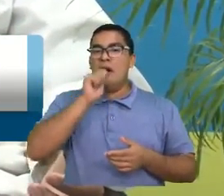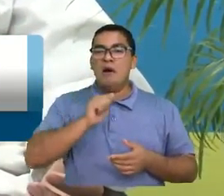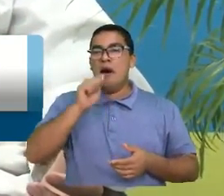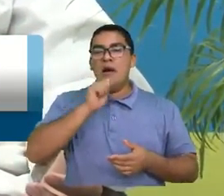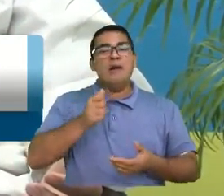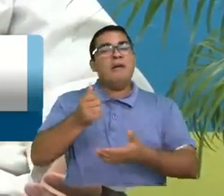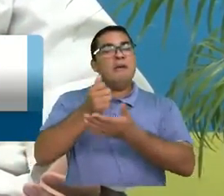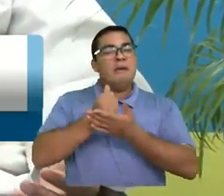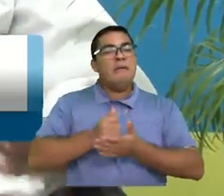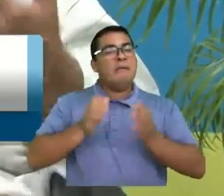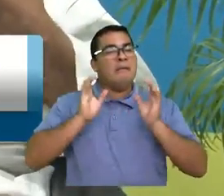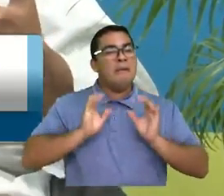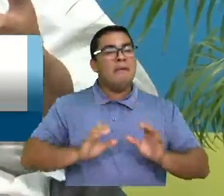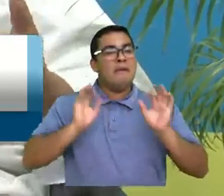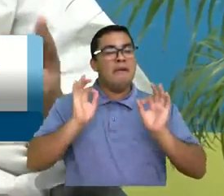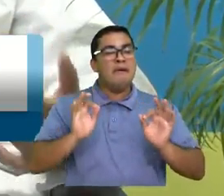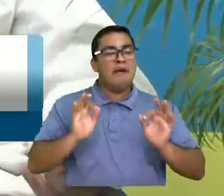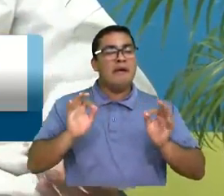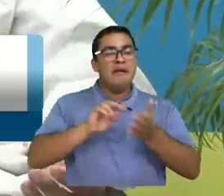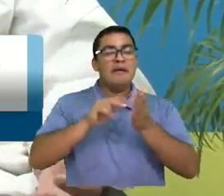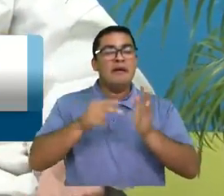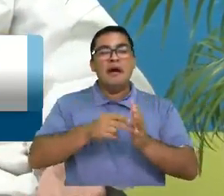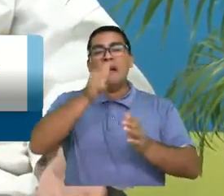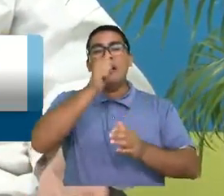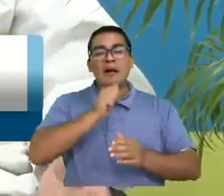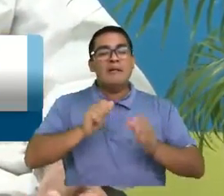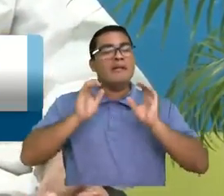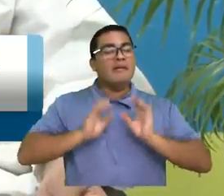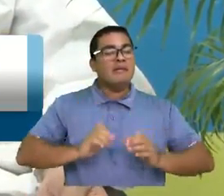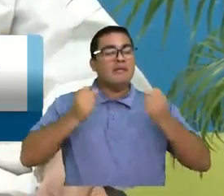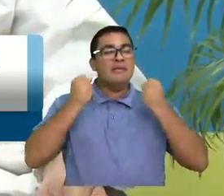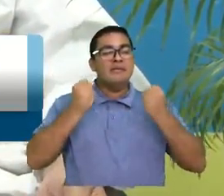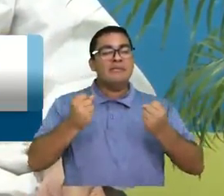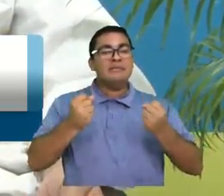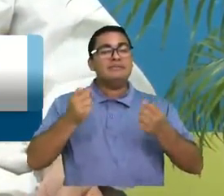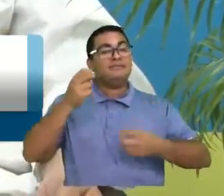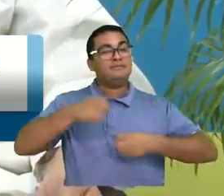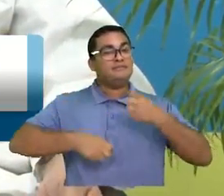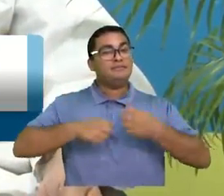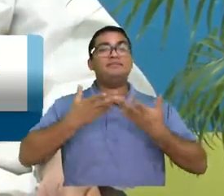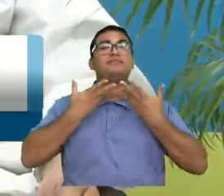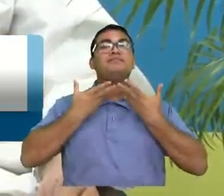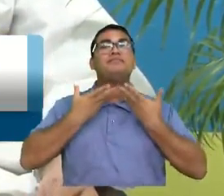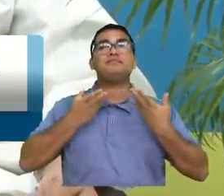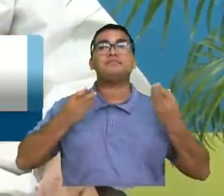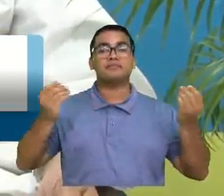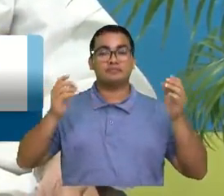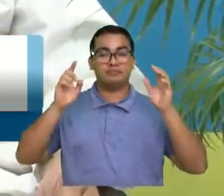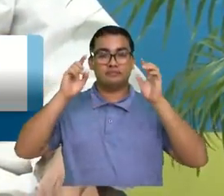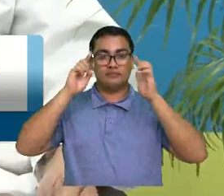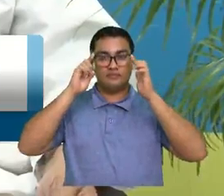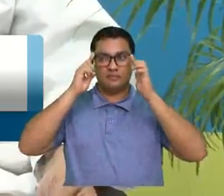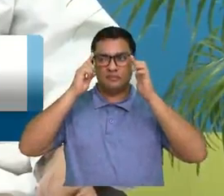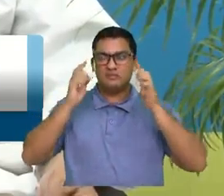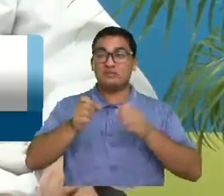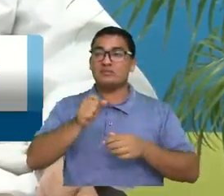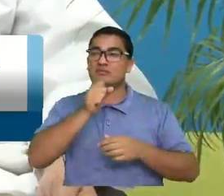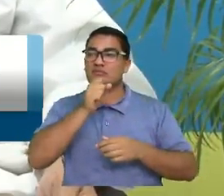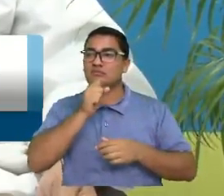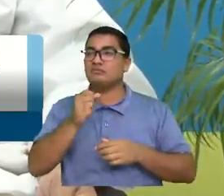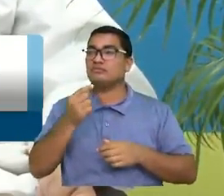ayuda. Y además que te ayuda a hidratarte para no tener problemas. Vos me decías, las abuelitas,